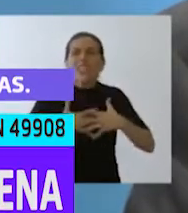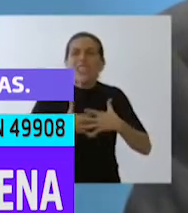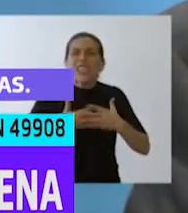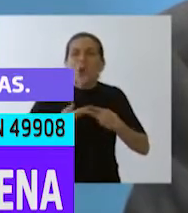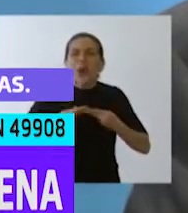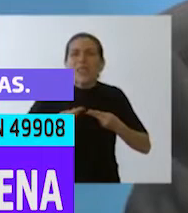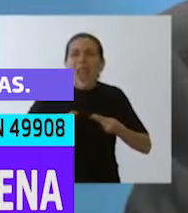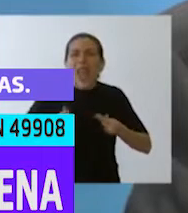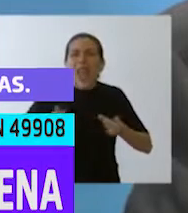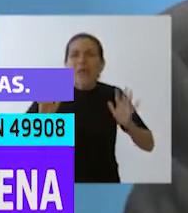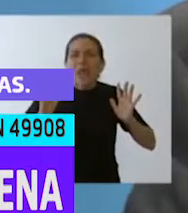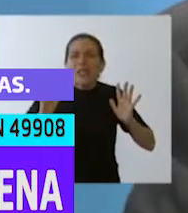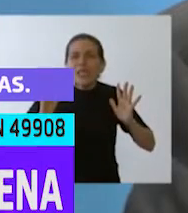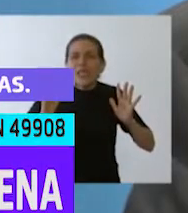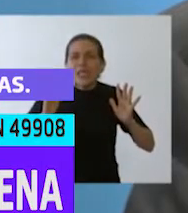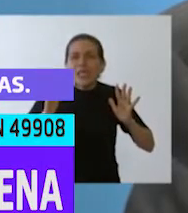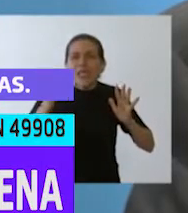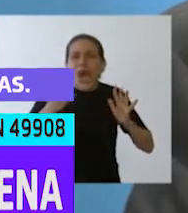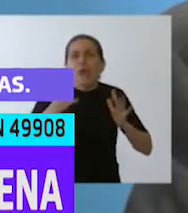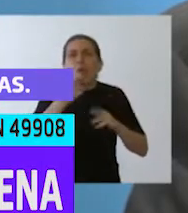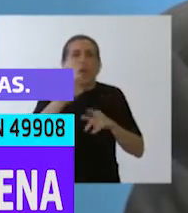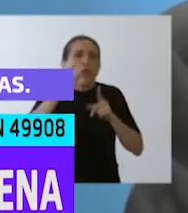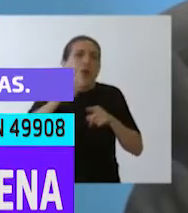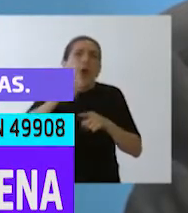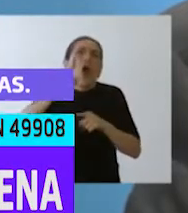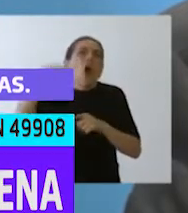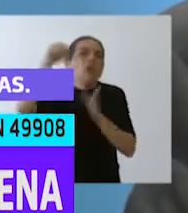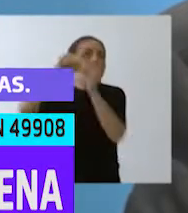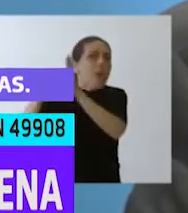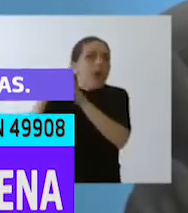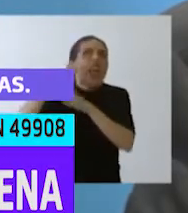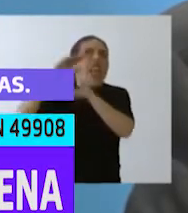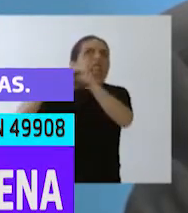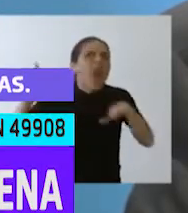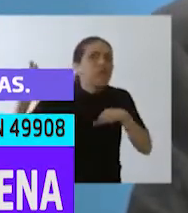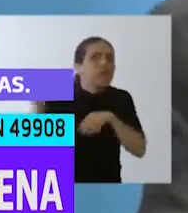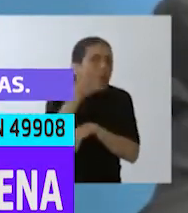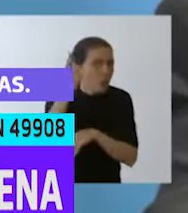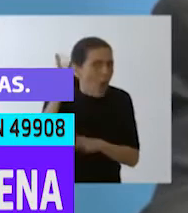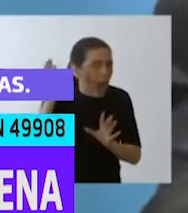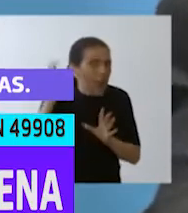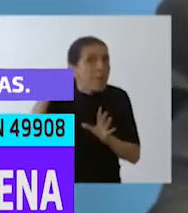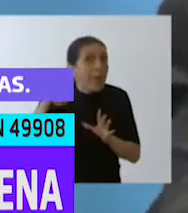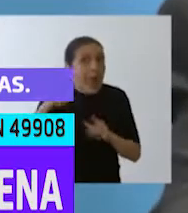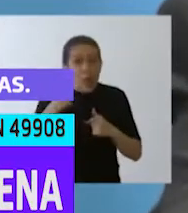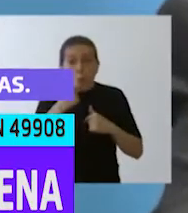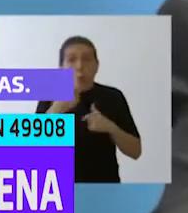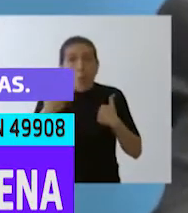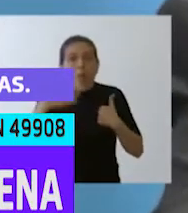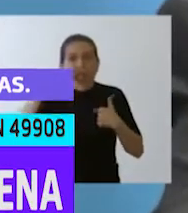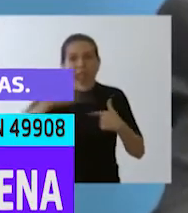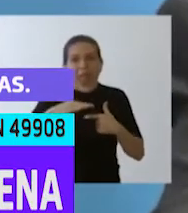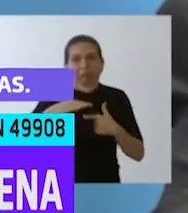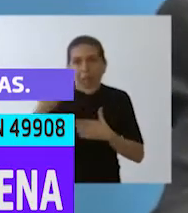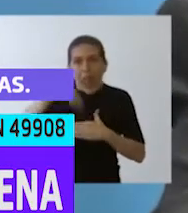vacuna. Con aislamiento y con estas estrategias no se baja la curva. Mejor dicho, se la aplana, pero